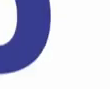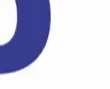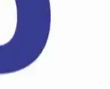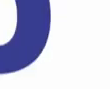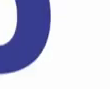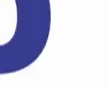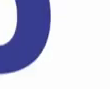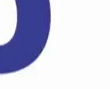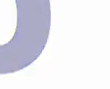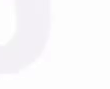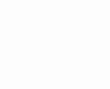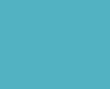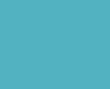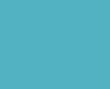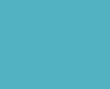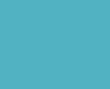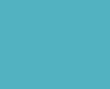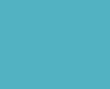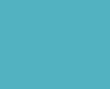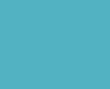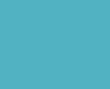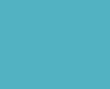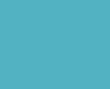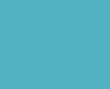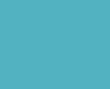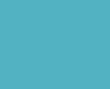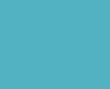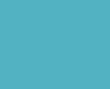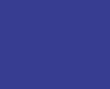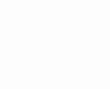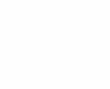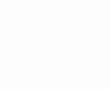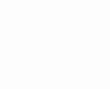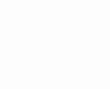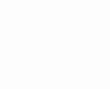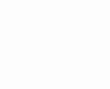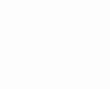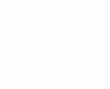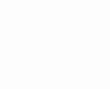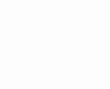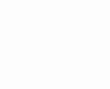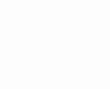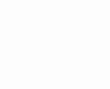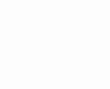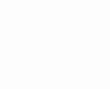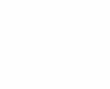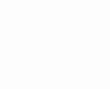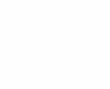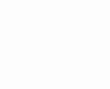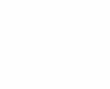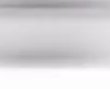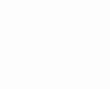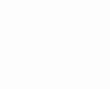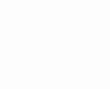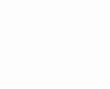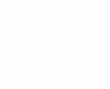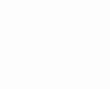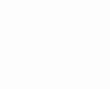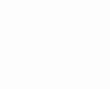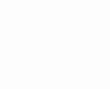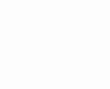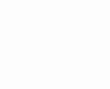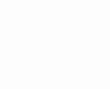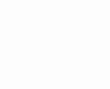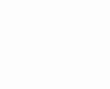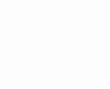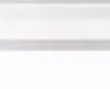de hasta el 70%. Recordá que hay tiempo hasta el 31 de marzo. Ingresá a la página de rentas con tu clave fiscal y realizá los